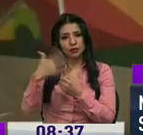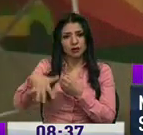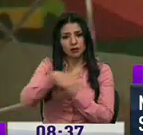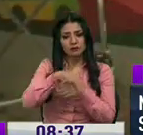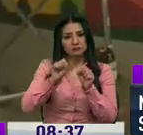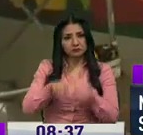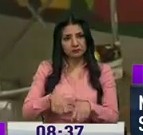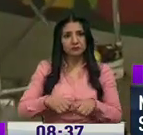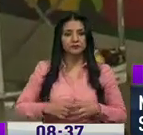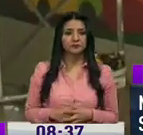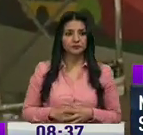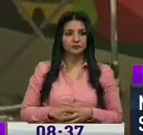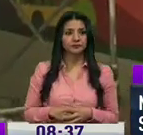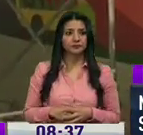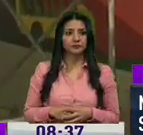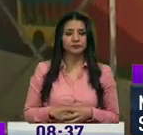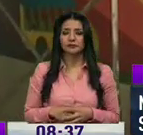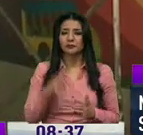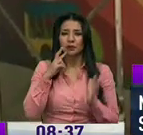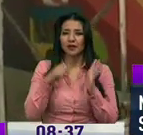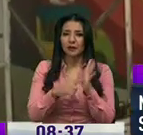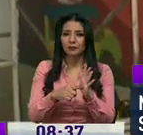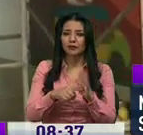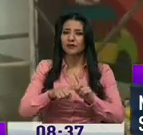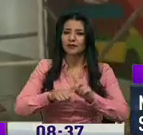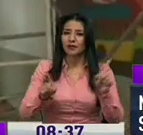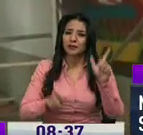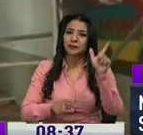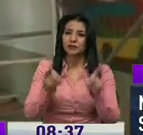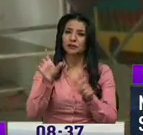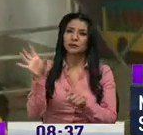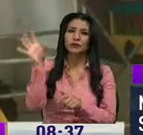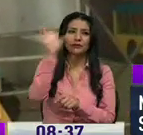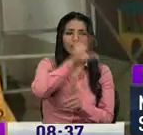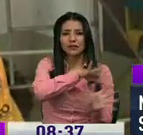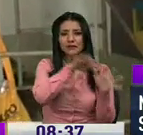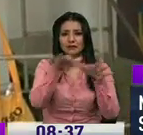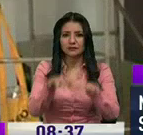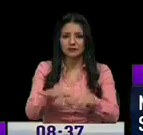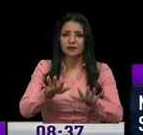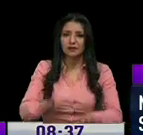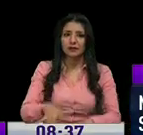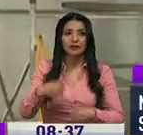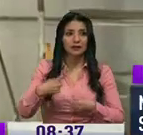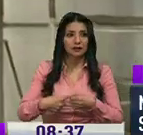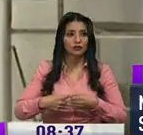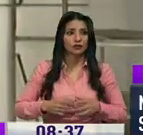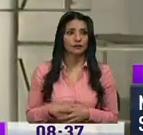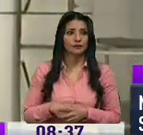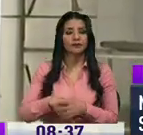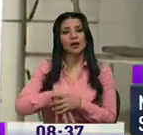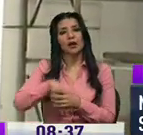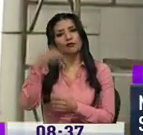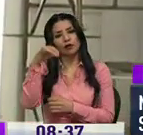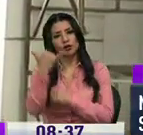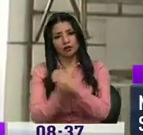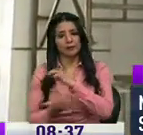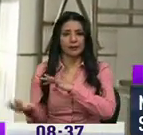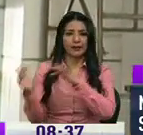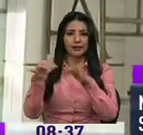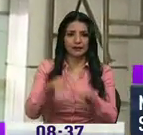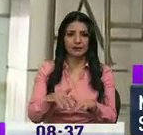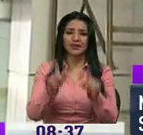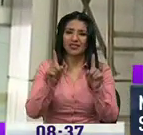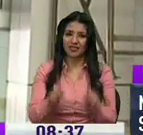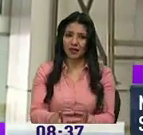Hemos visto que últimamente han venido mucha gente de provincia acá a la ciudad y de fuera también, y tienen un paso